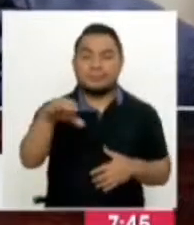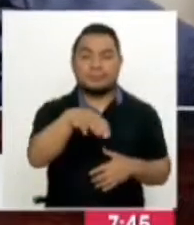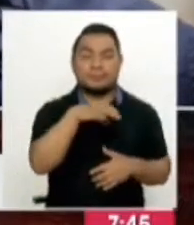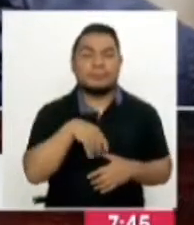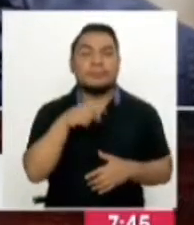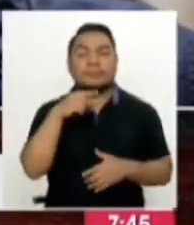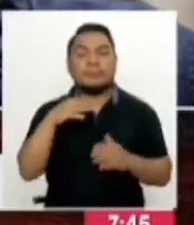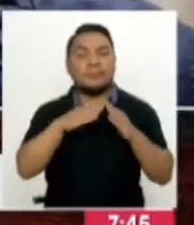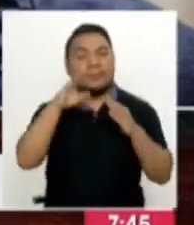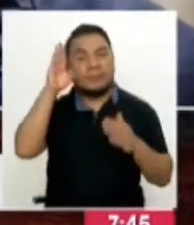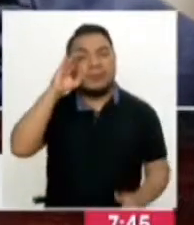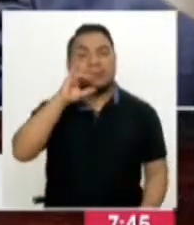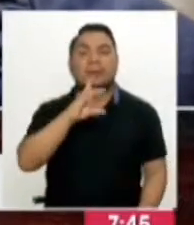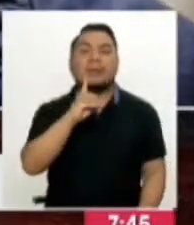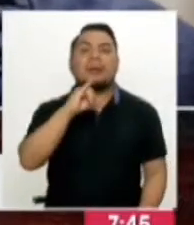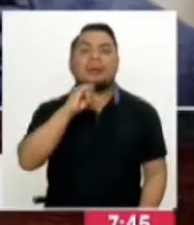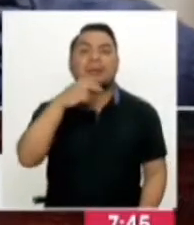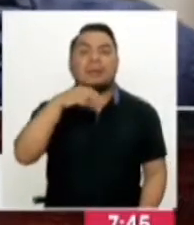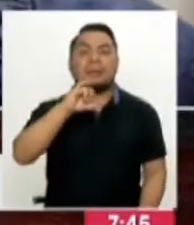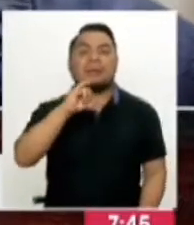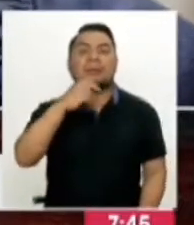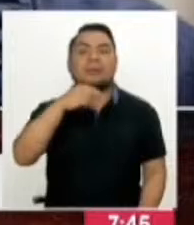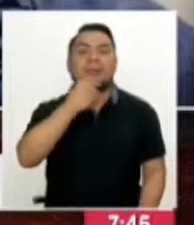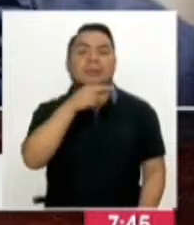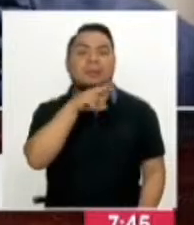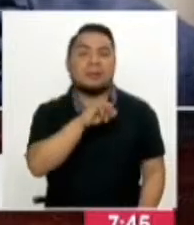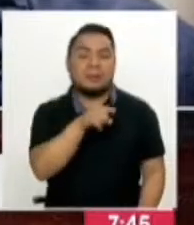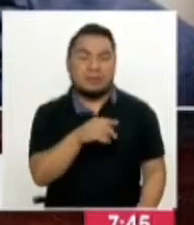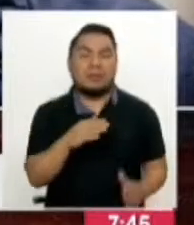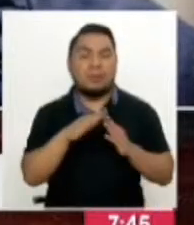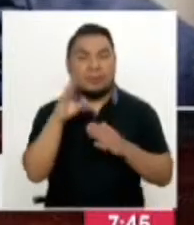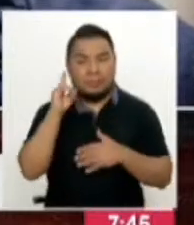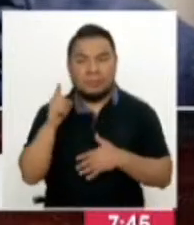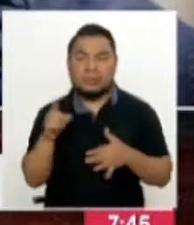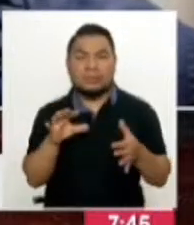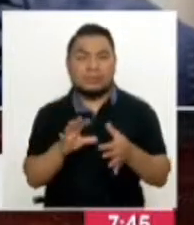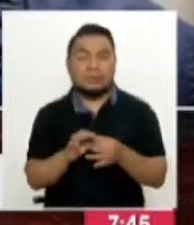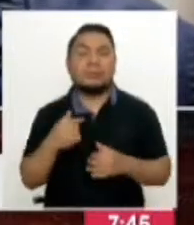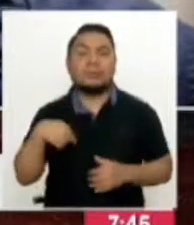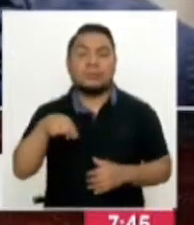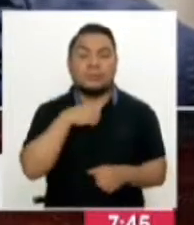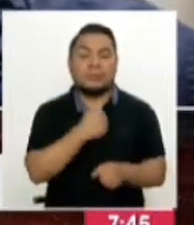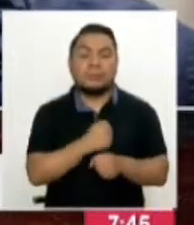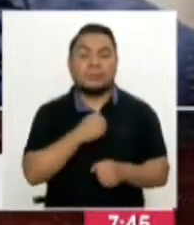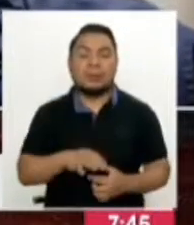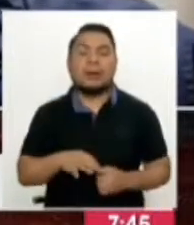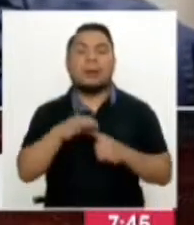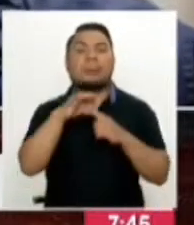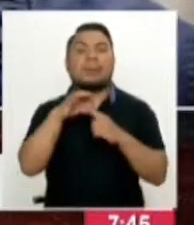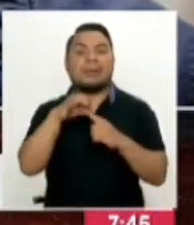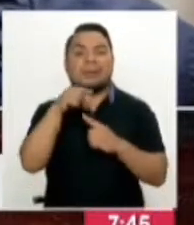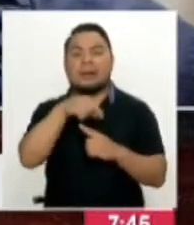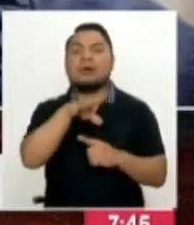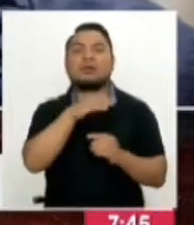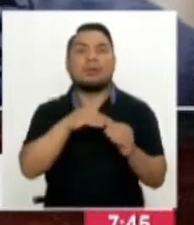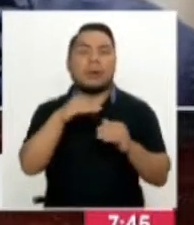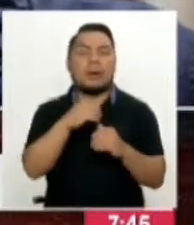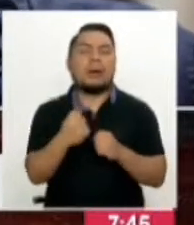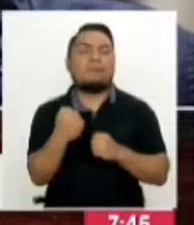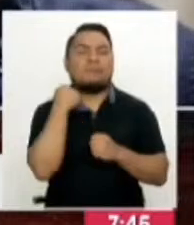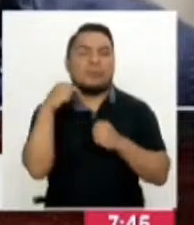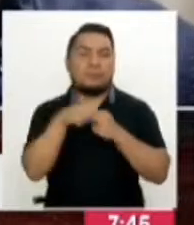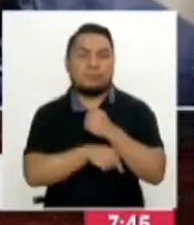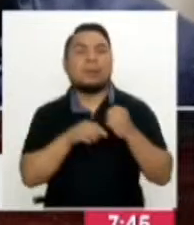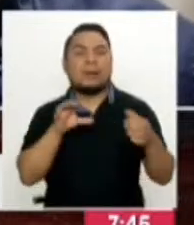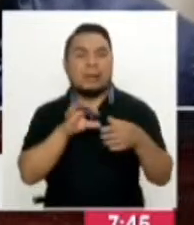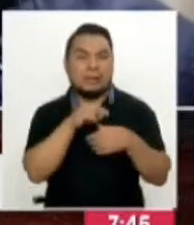la DININCRI a nivel nacional y con las comisarías. Nosotros trabajamos especialmente con las unidades especializadas. Entonces,